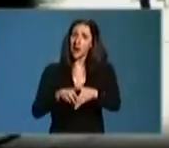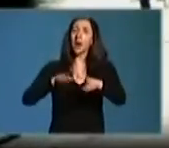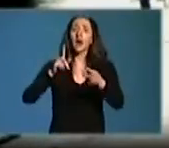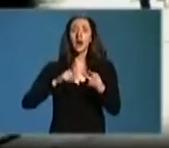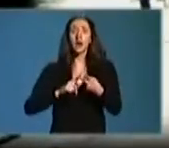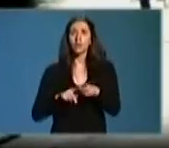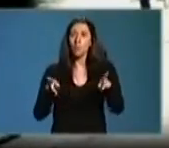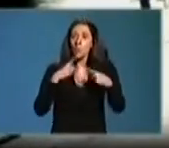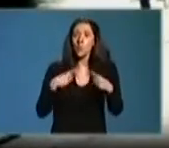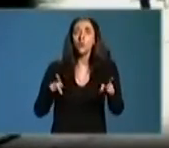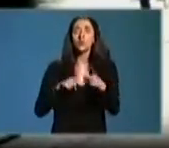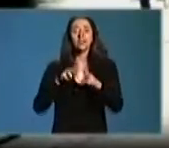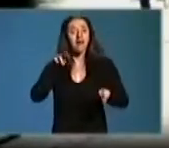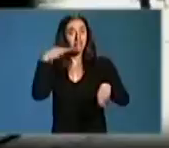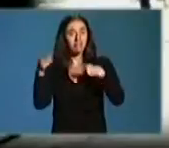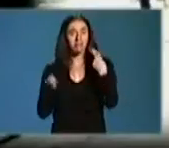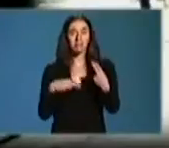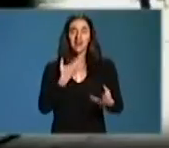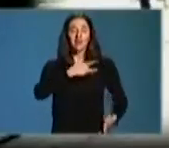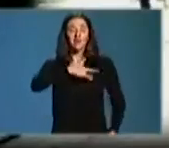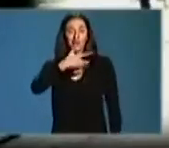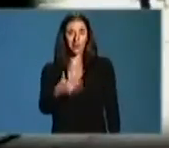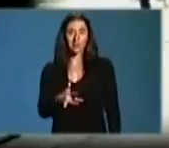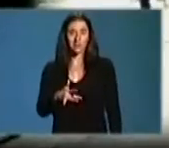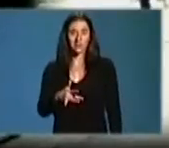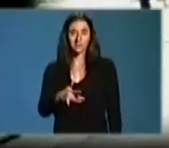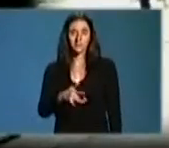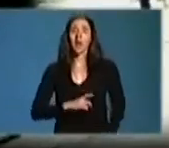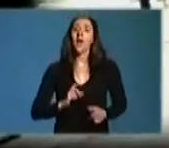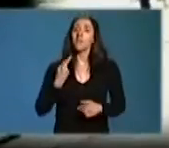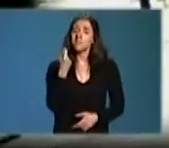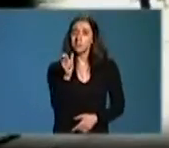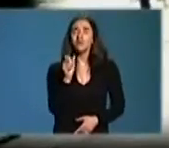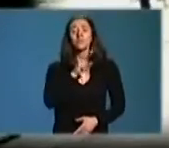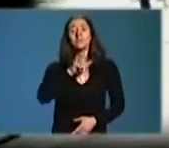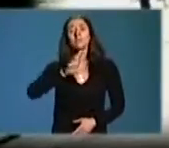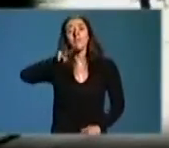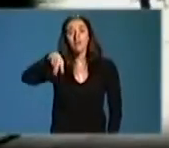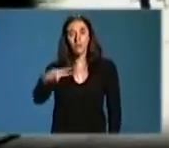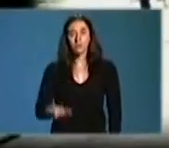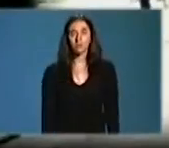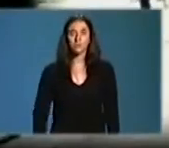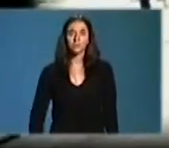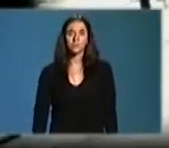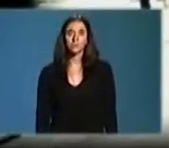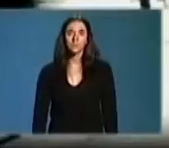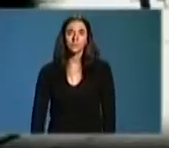chill-out concede romántica no restaurante o roble o prezo por persona de 25 euros